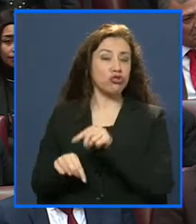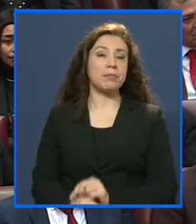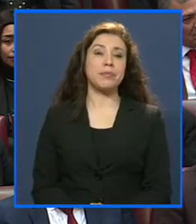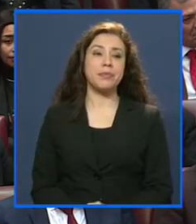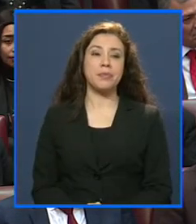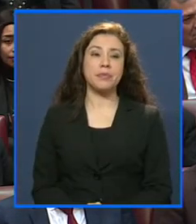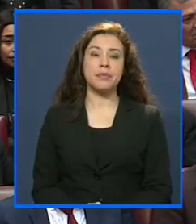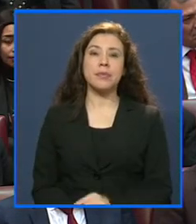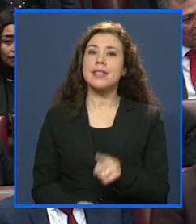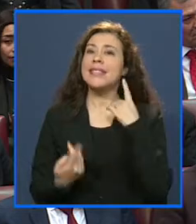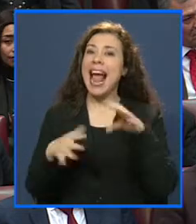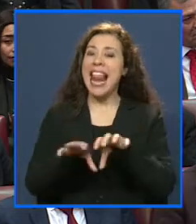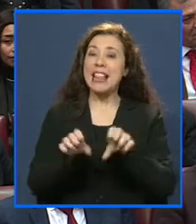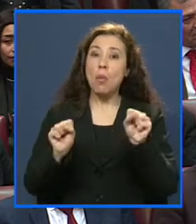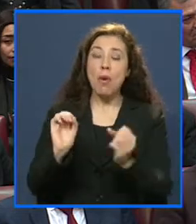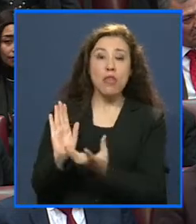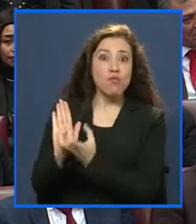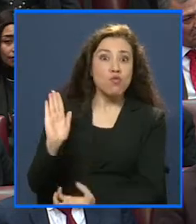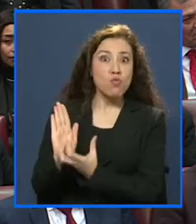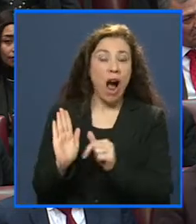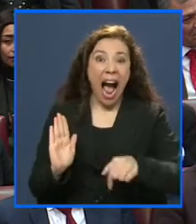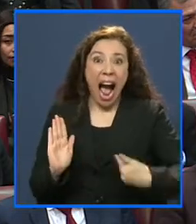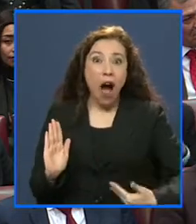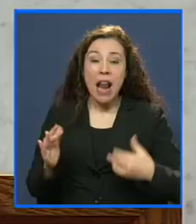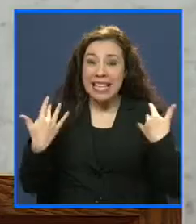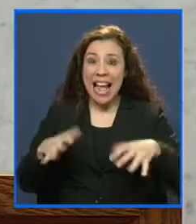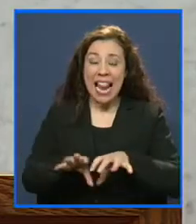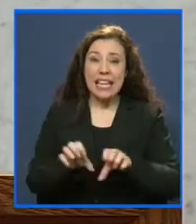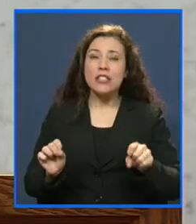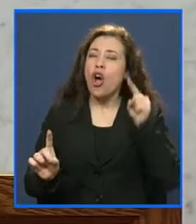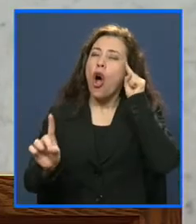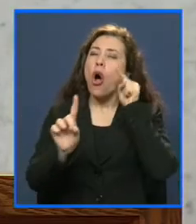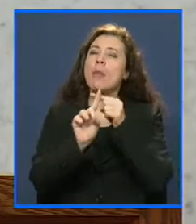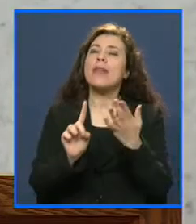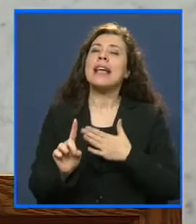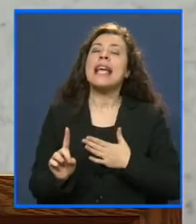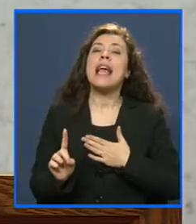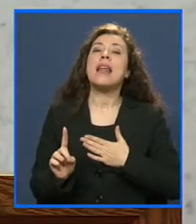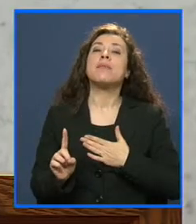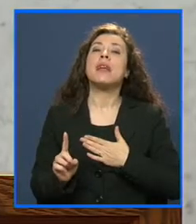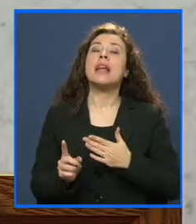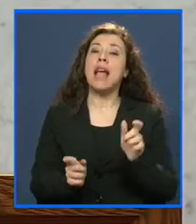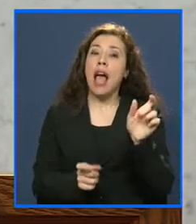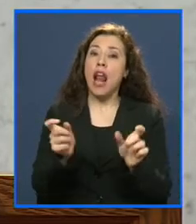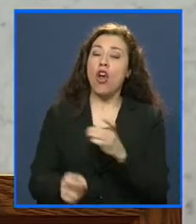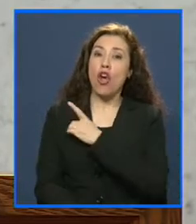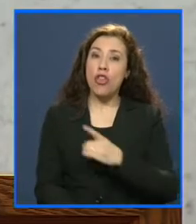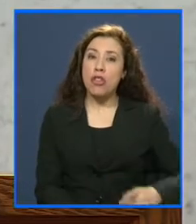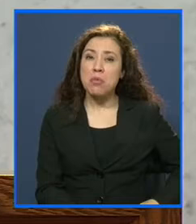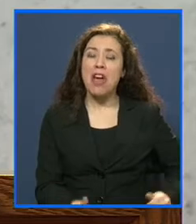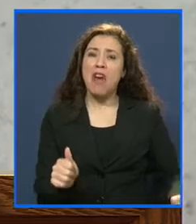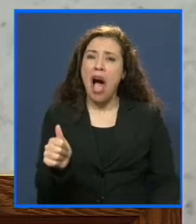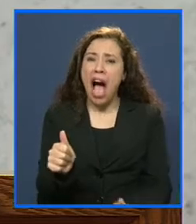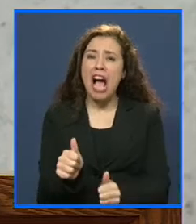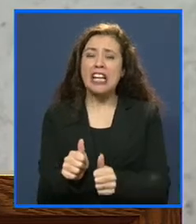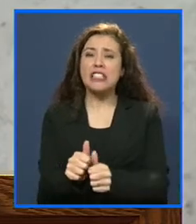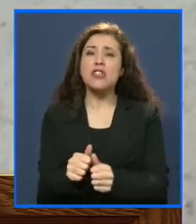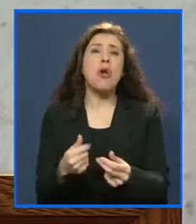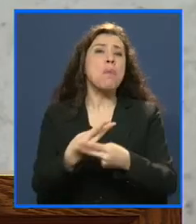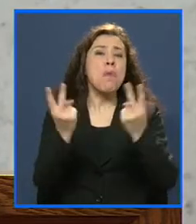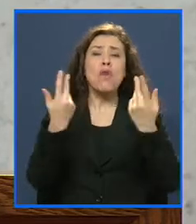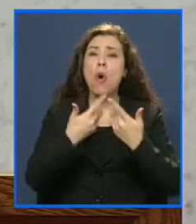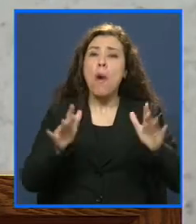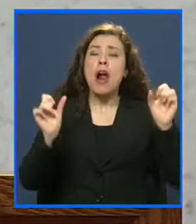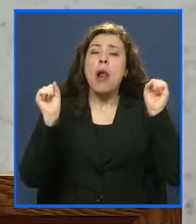lista para ser descargada desde hoy tiene como objetivo poner a disposición de parlamentarios asesores y público en